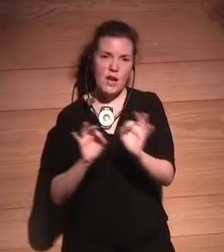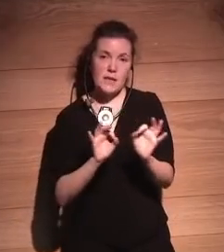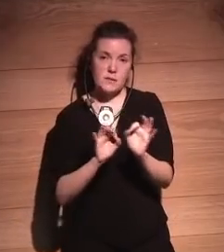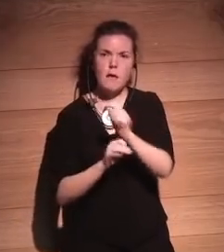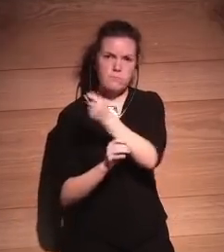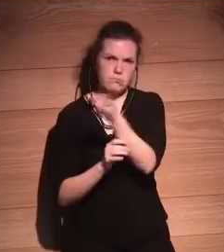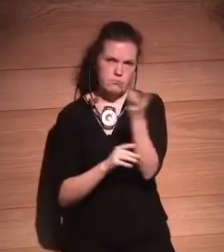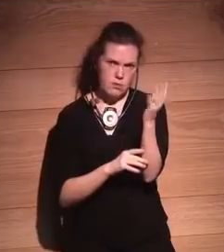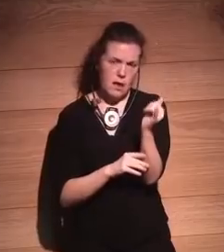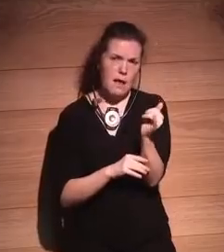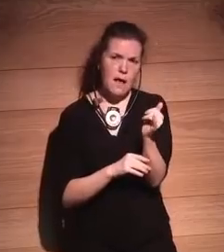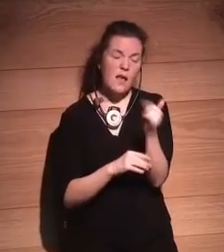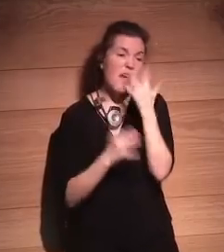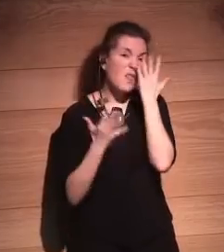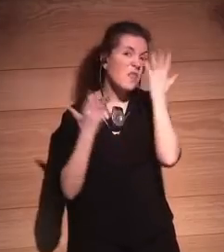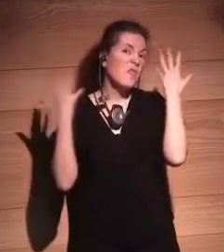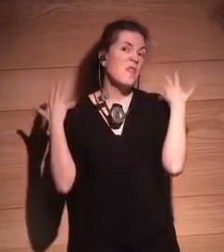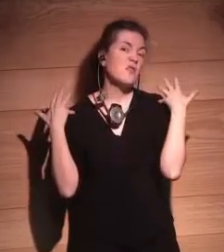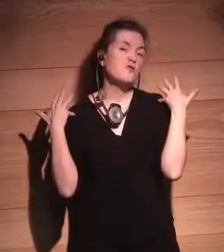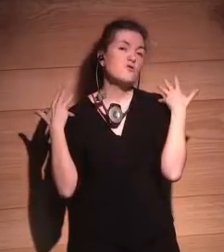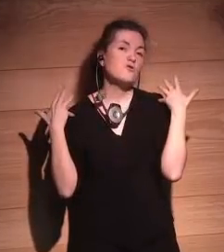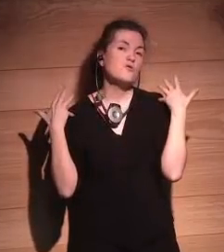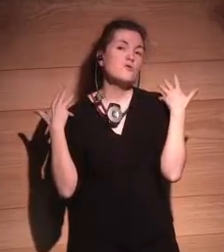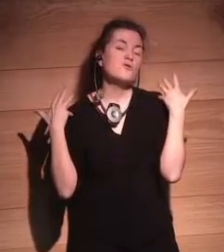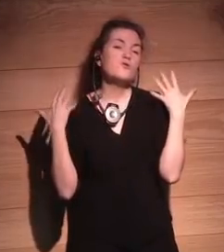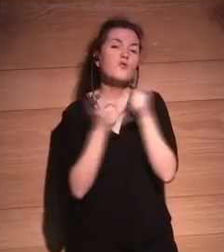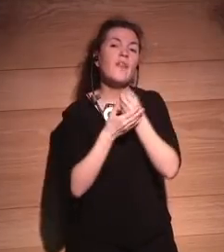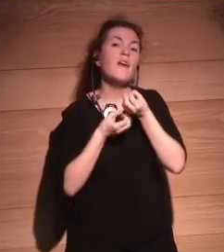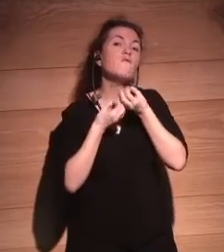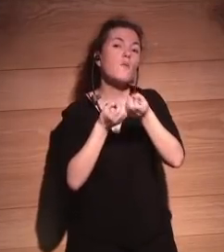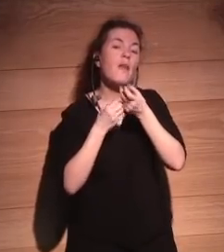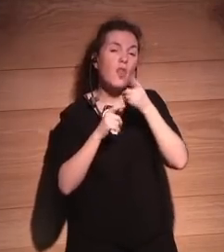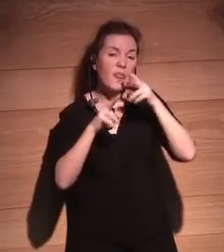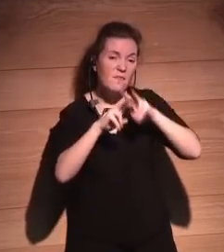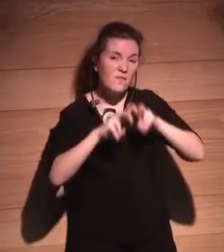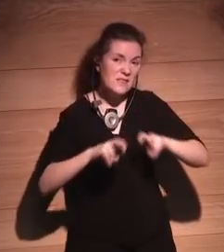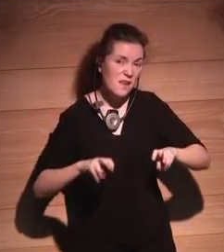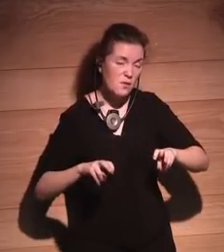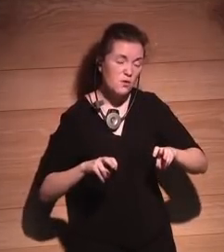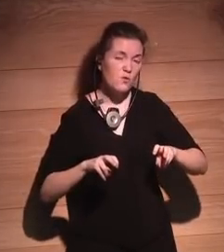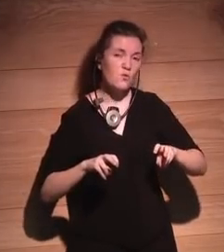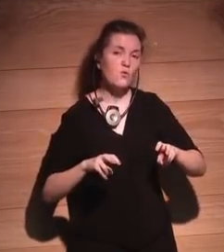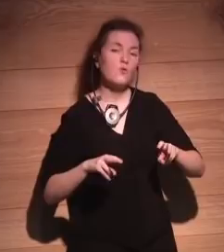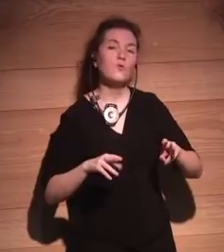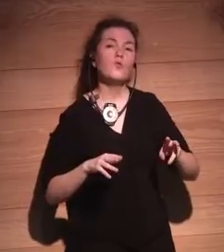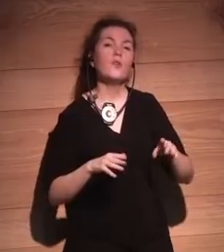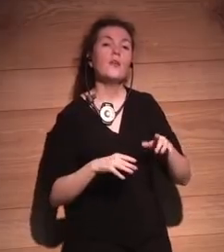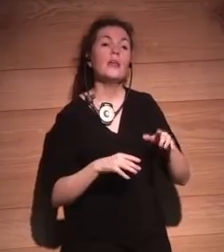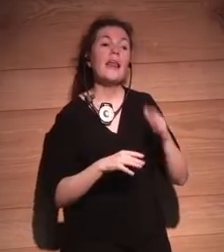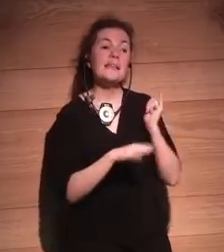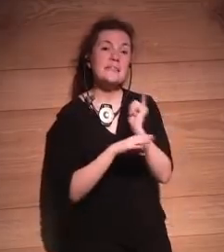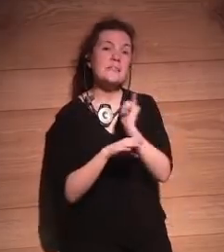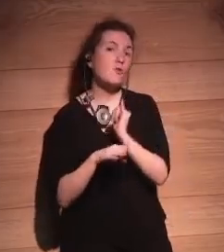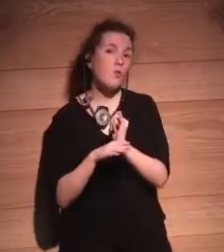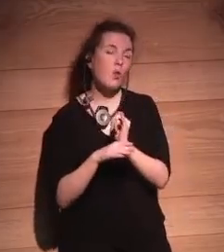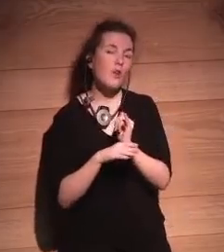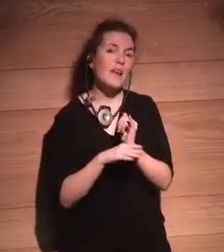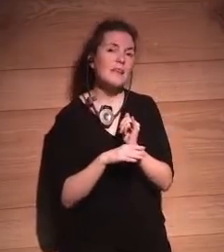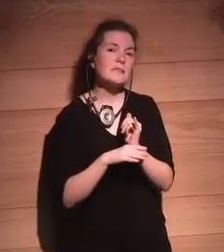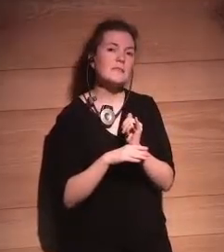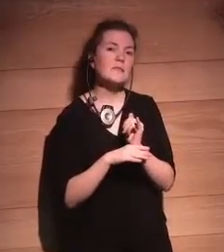hay varias. Hace 10 años, toda la información e investigación que se llevaba a cabo en nuestras instituciones